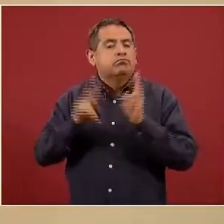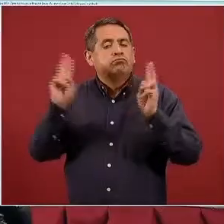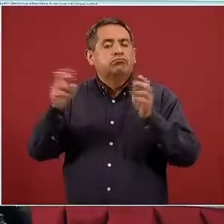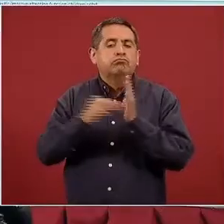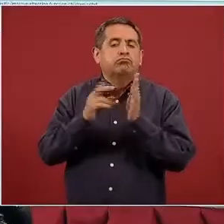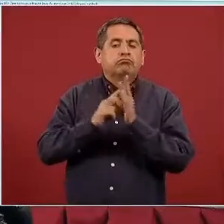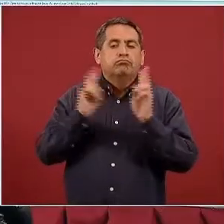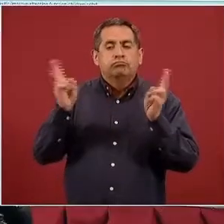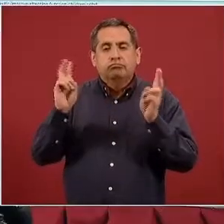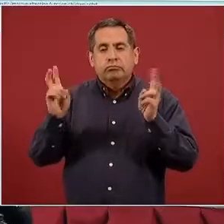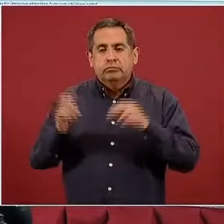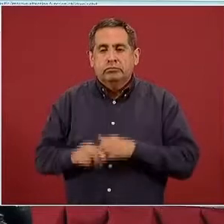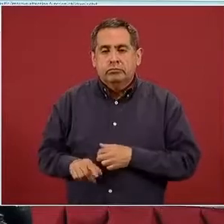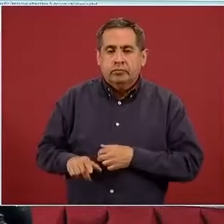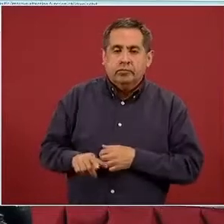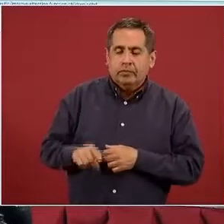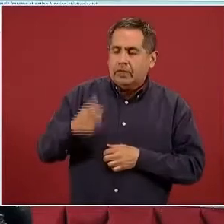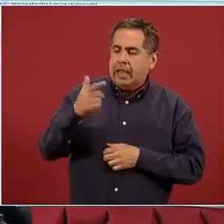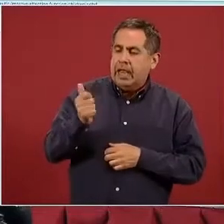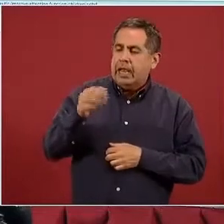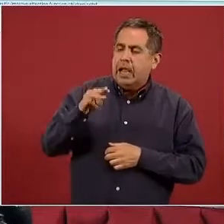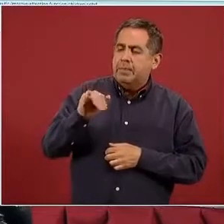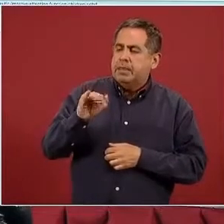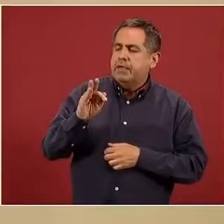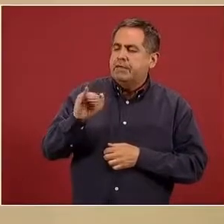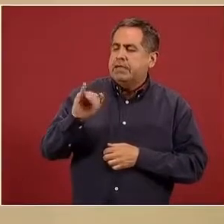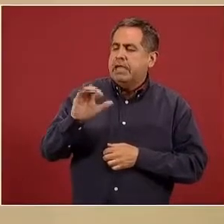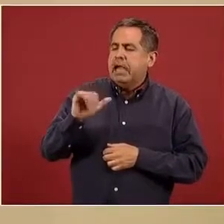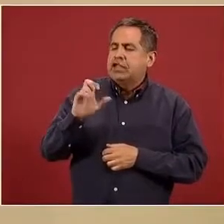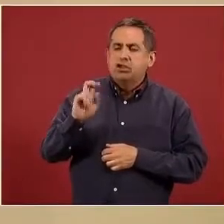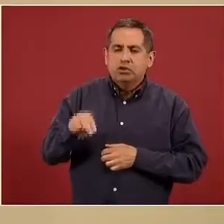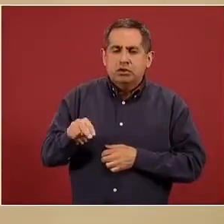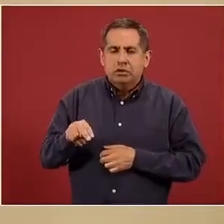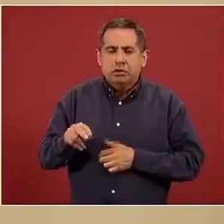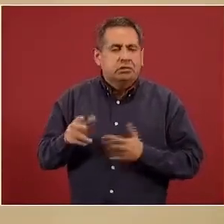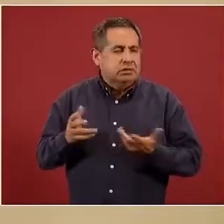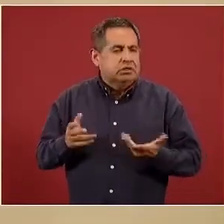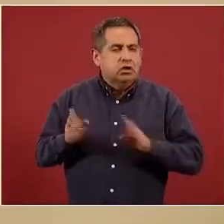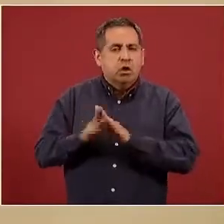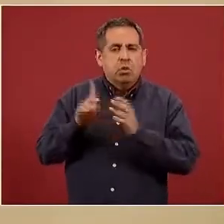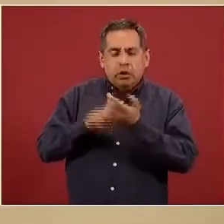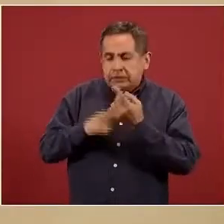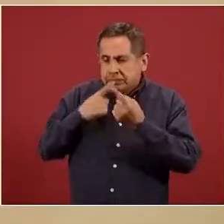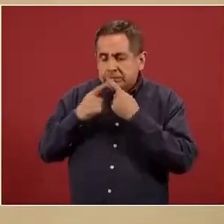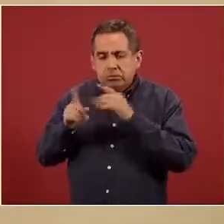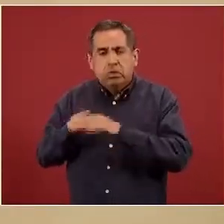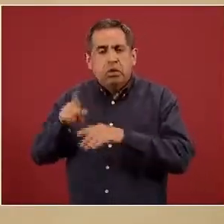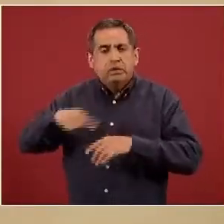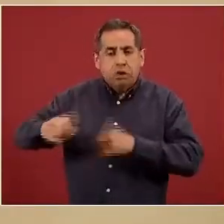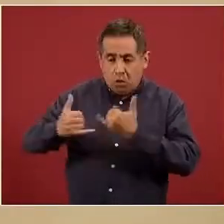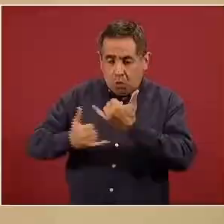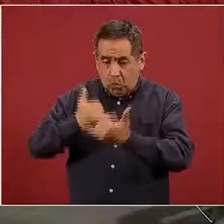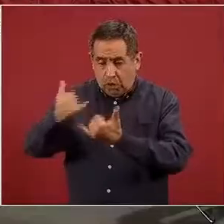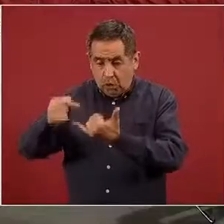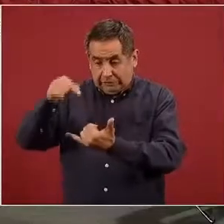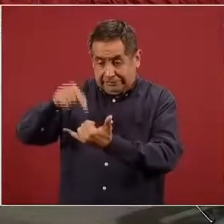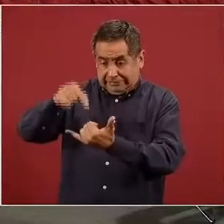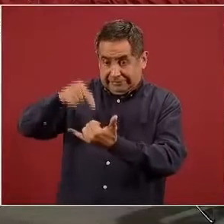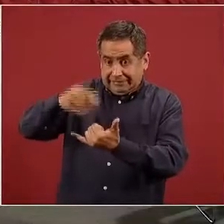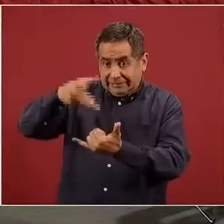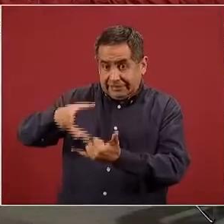llama ludificación o gamificación, esto muy en español, pero es gamification, que es un aprendizaje basado en